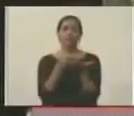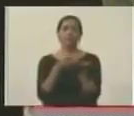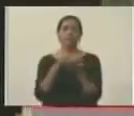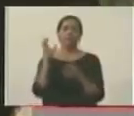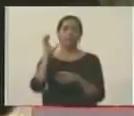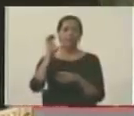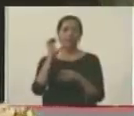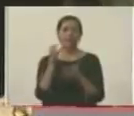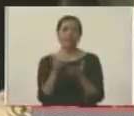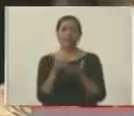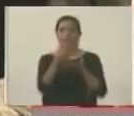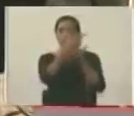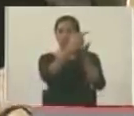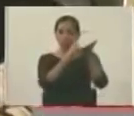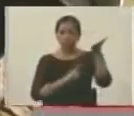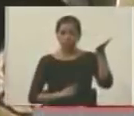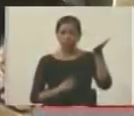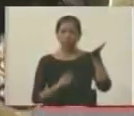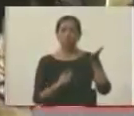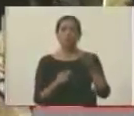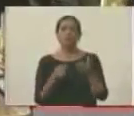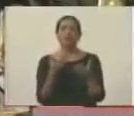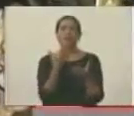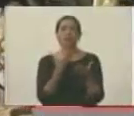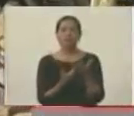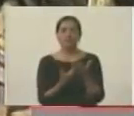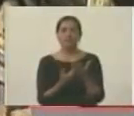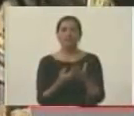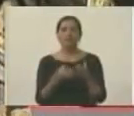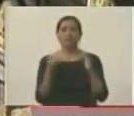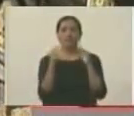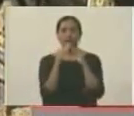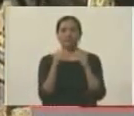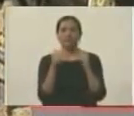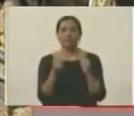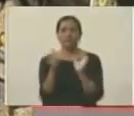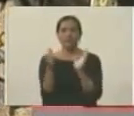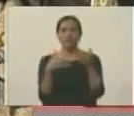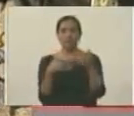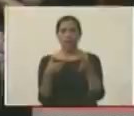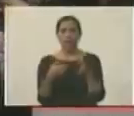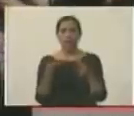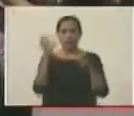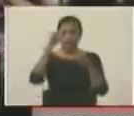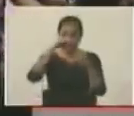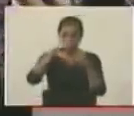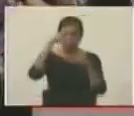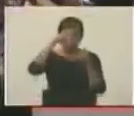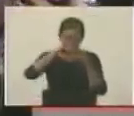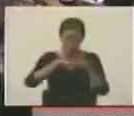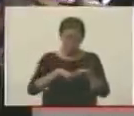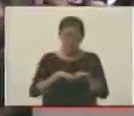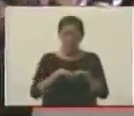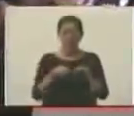los productos de Mi Casa Bien Equipada. Quien entre en la página Patria ya puede tener acceso a